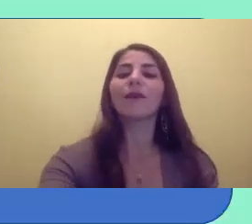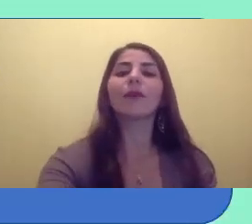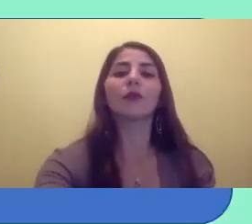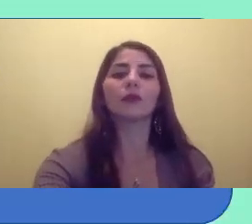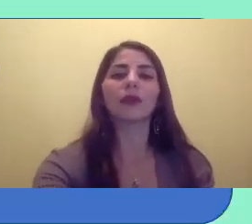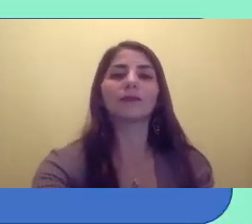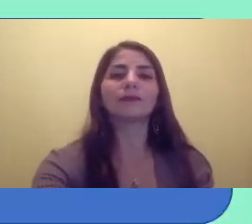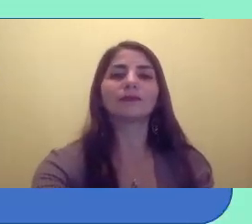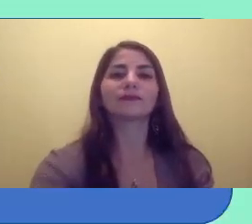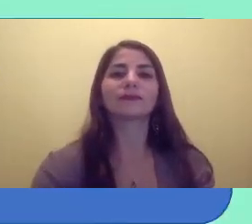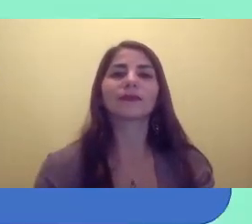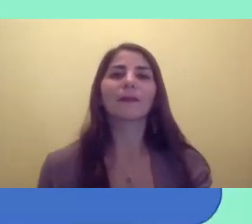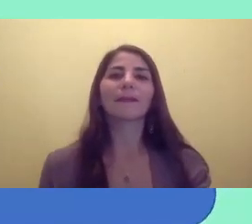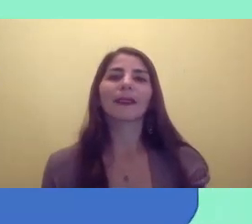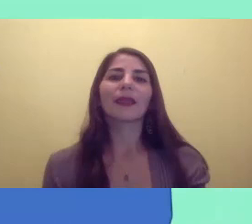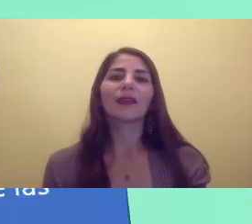cara de pregunta.